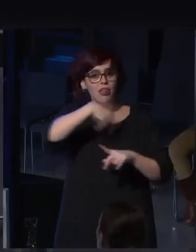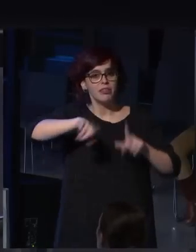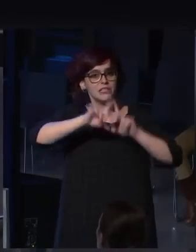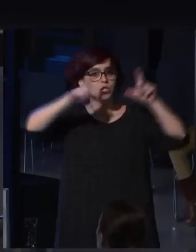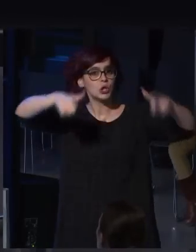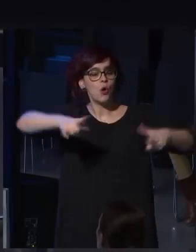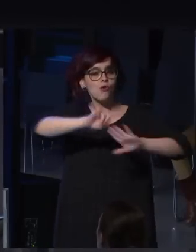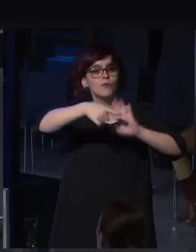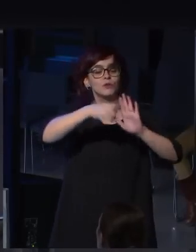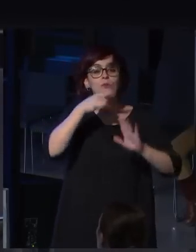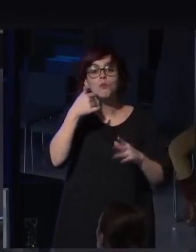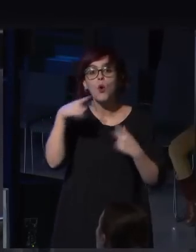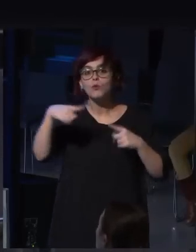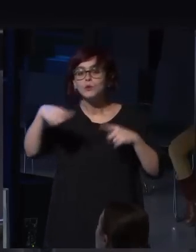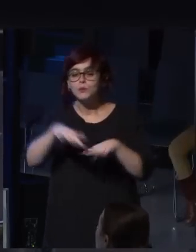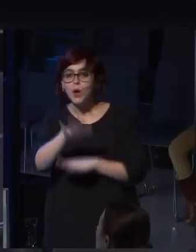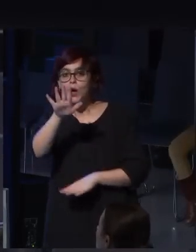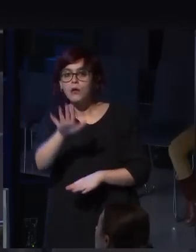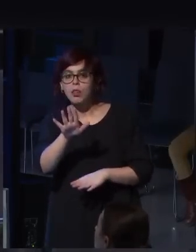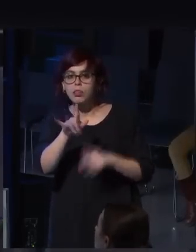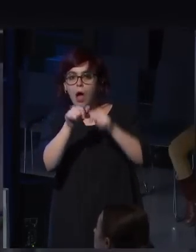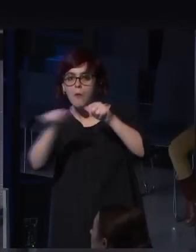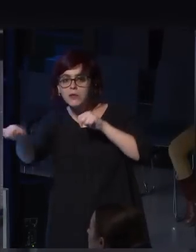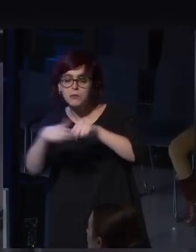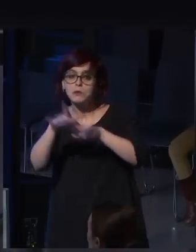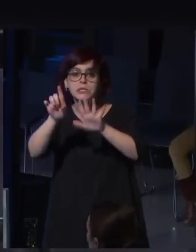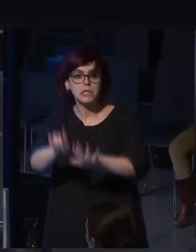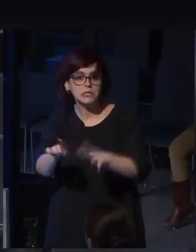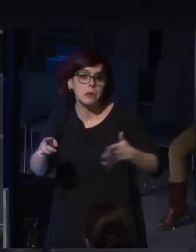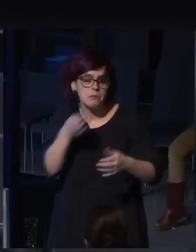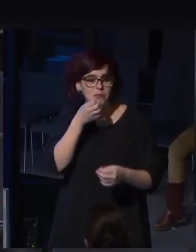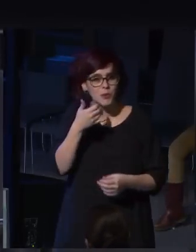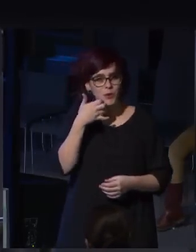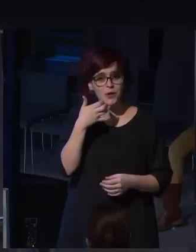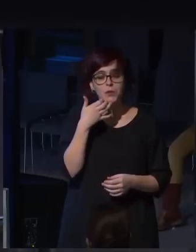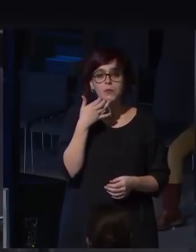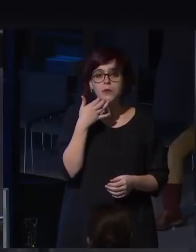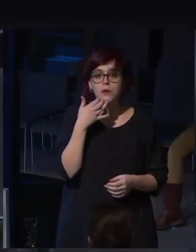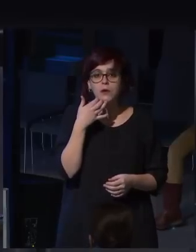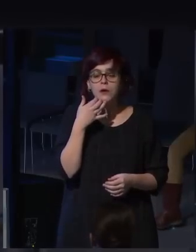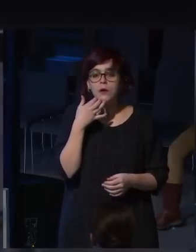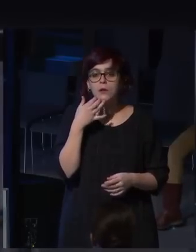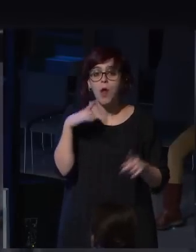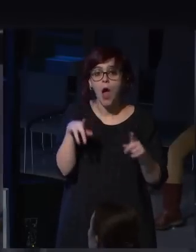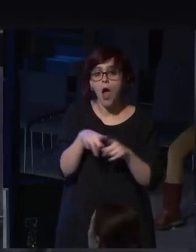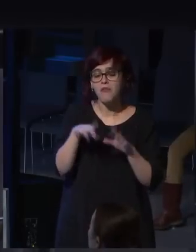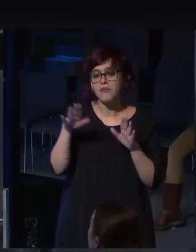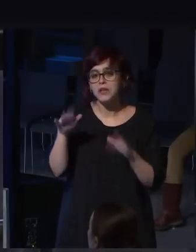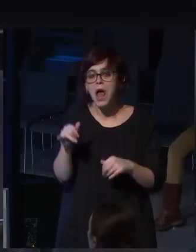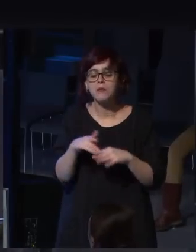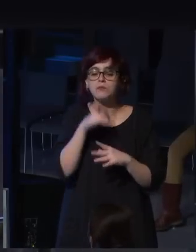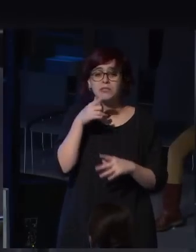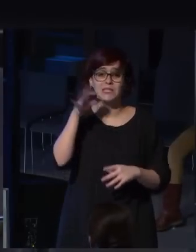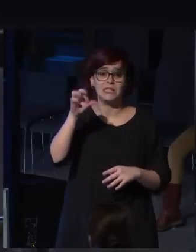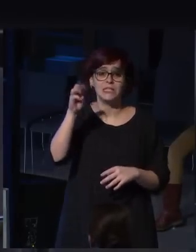quedo en la quinta canción, pues luego continúo a partir de la sexta, ¿no? Pero como Jorge, o sea, al final yo escucho